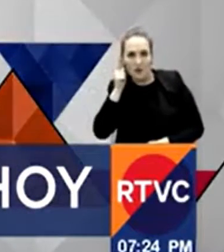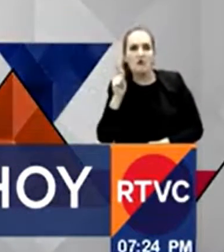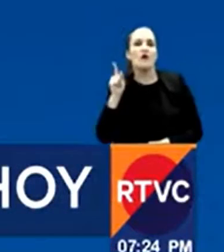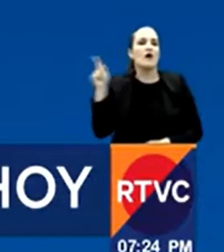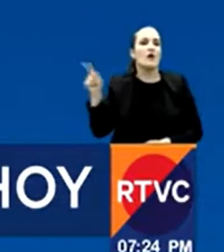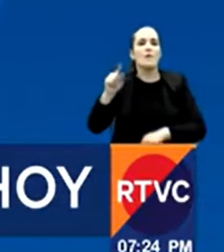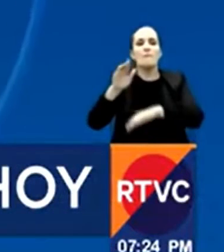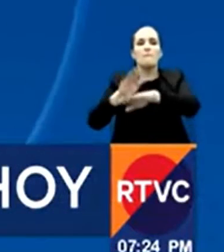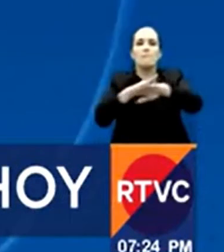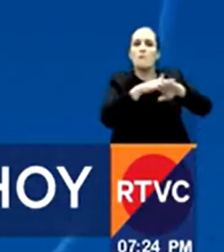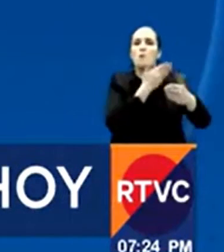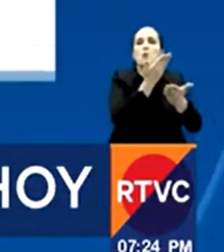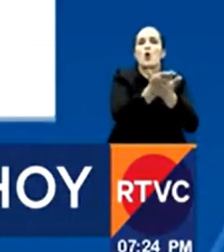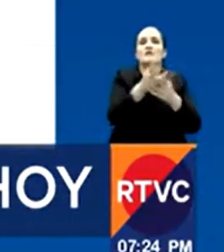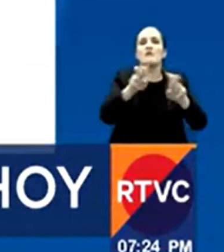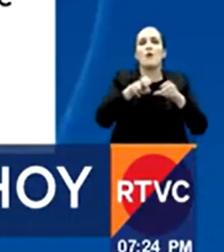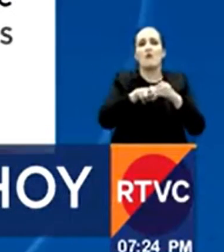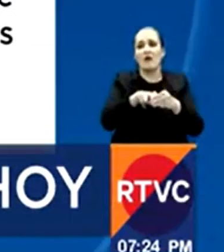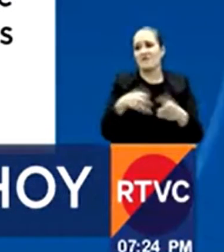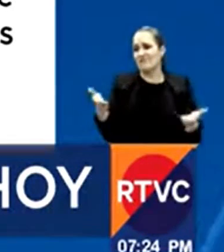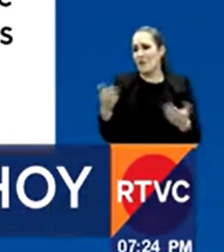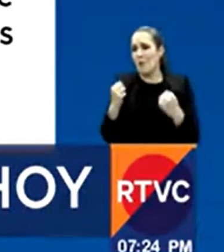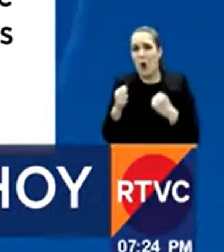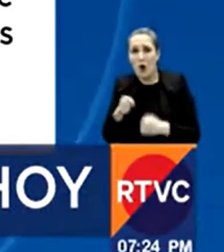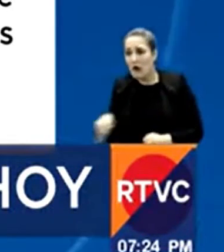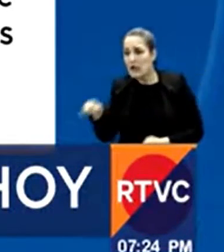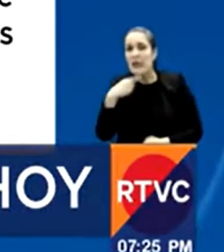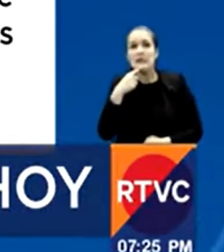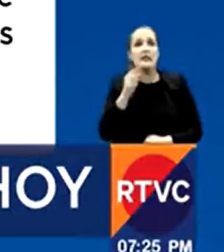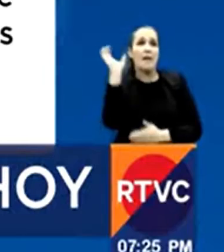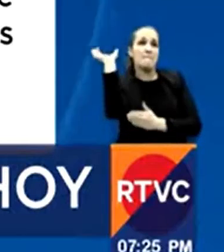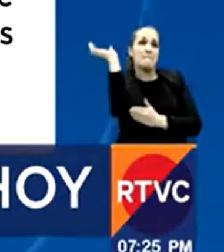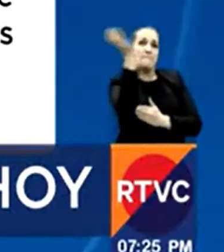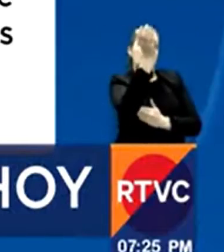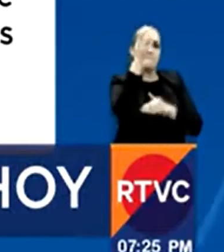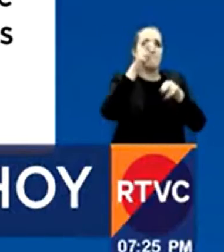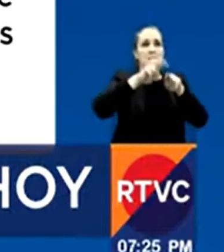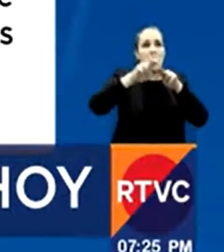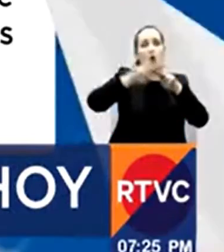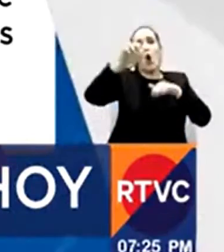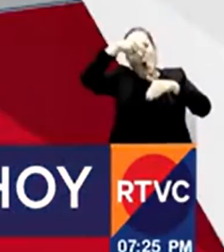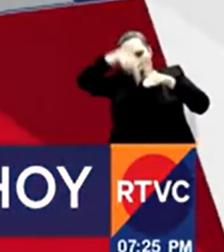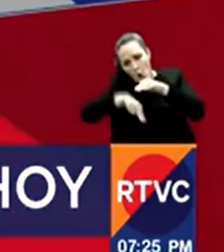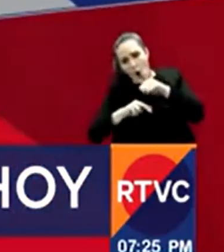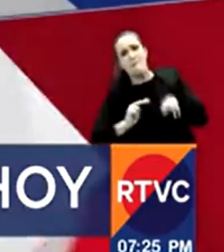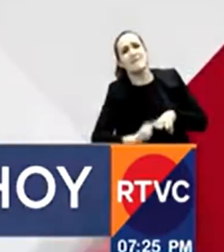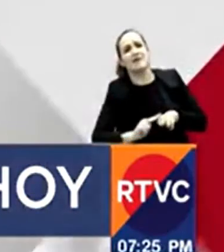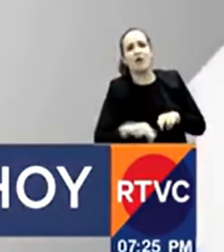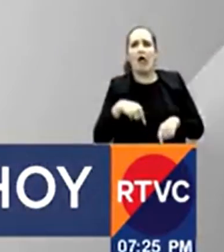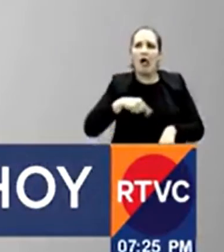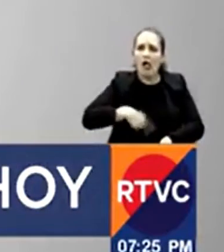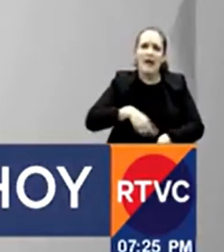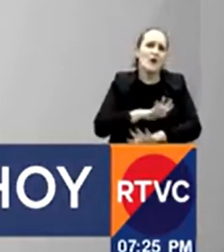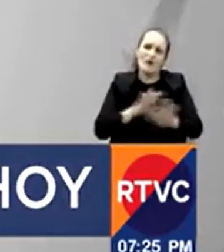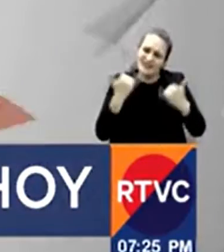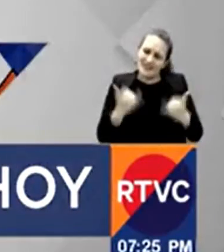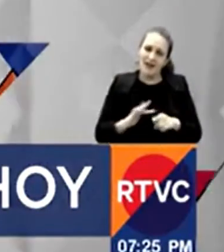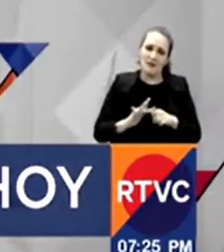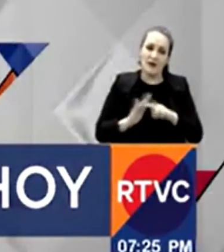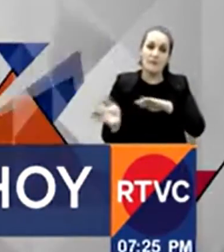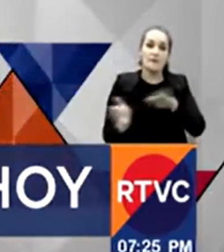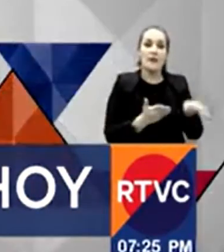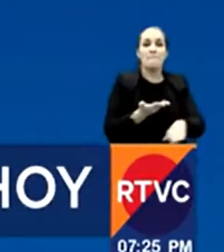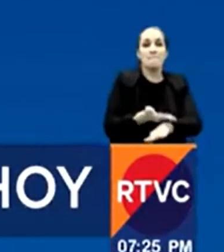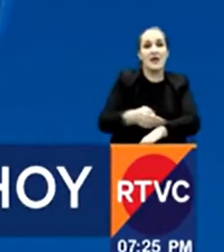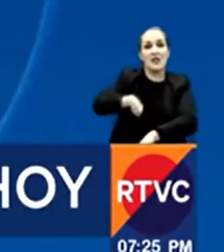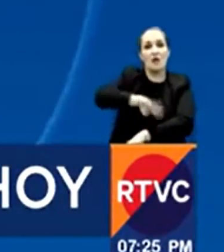de movilidad. Los bogotanos no aguantan más discusiones sobre si el metro es elevado o no. Hay que ejecutar. Enrique Peñalosa